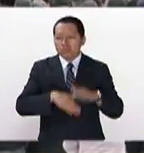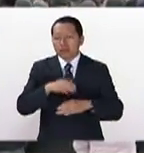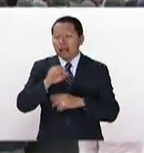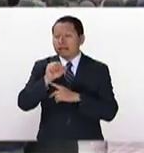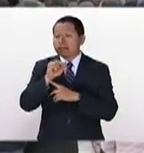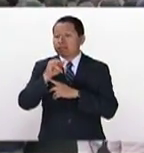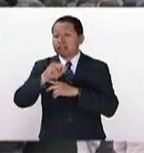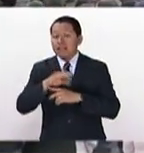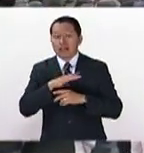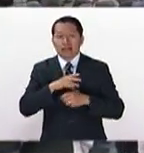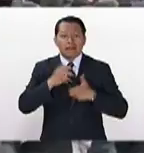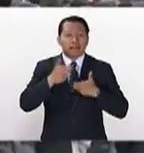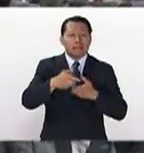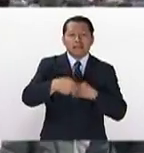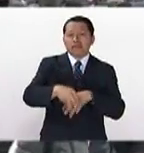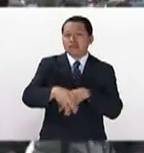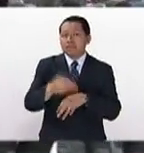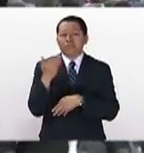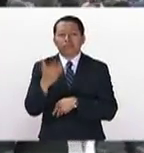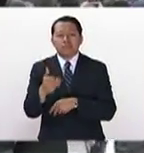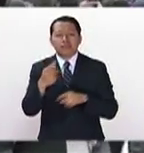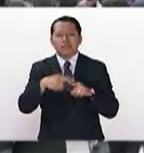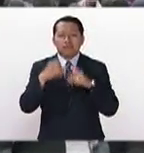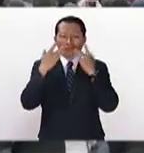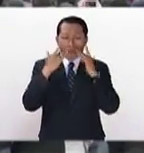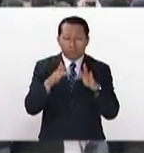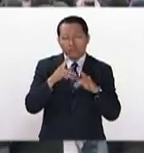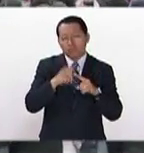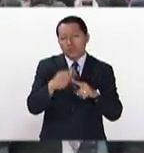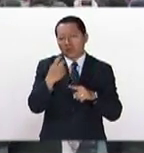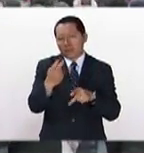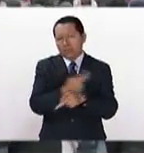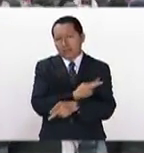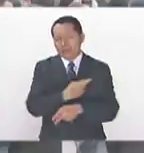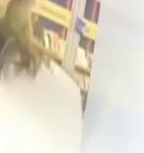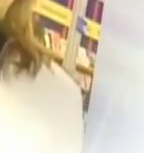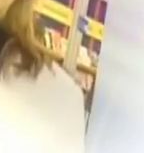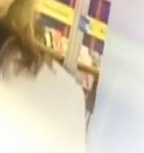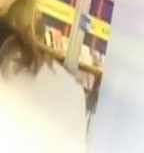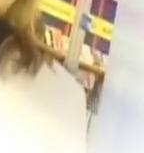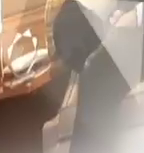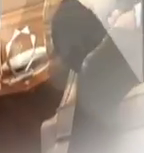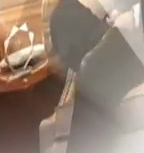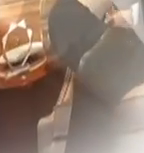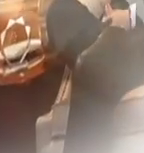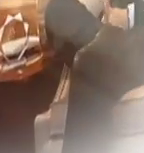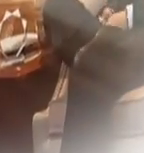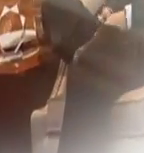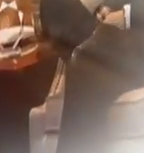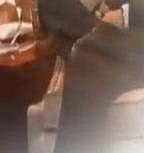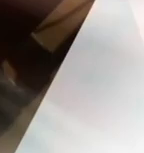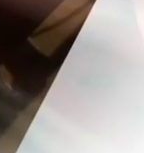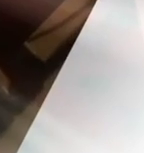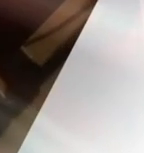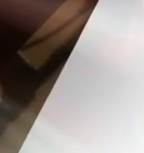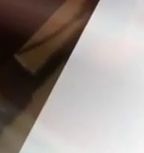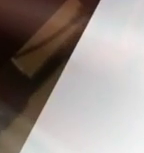registran manifestaciones pidiendo la renuncia de funcionarios por estos hechos. Pero sobre todo la variedad de las